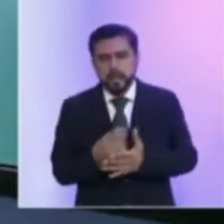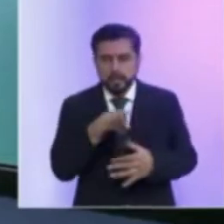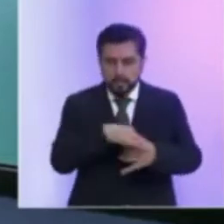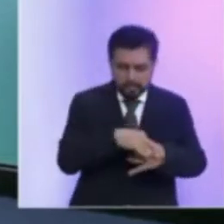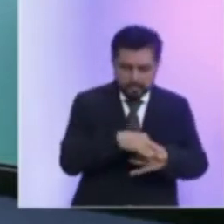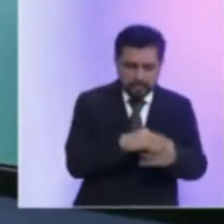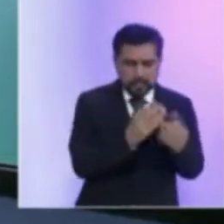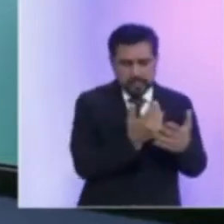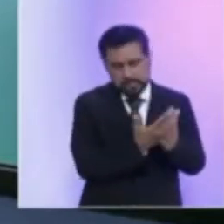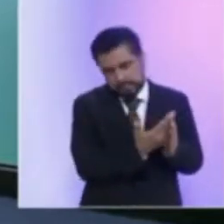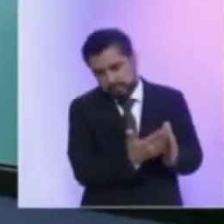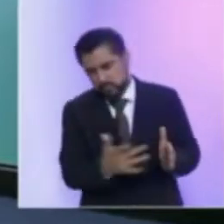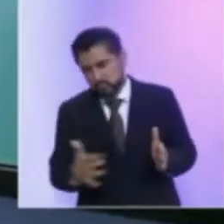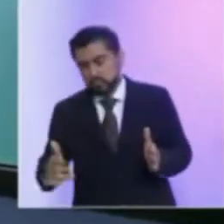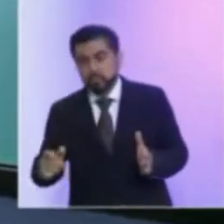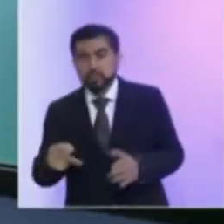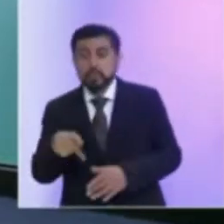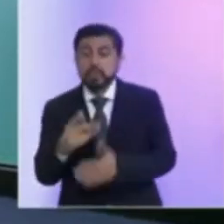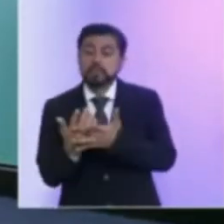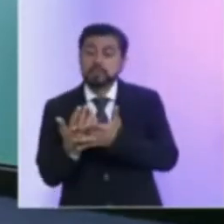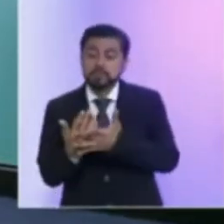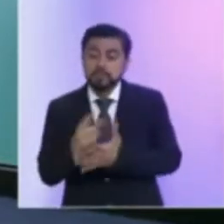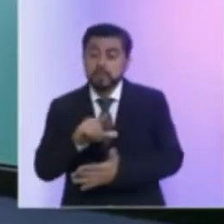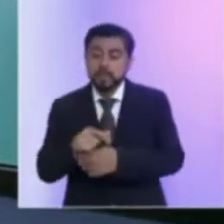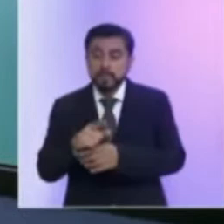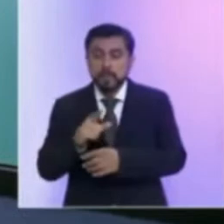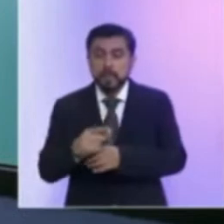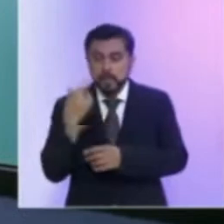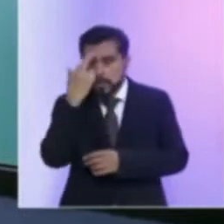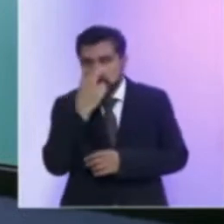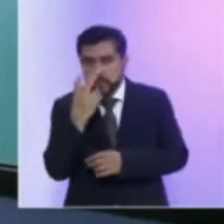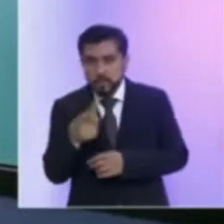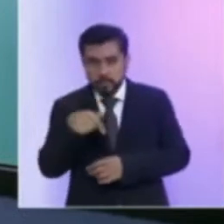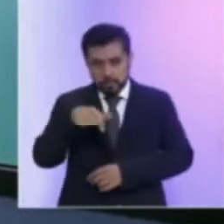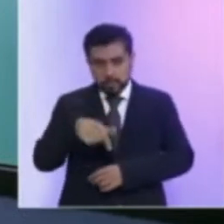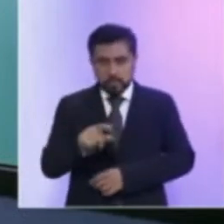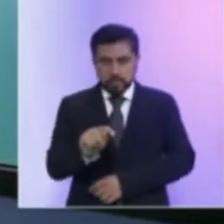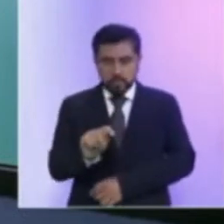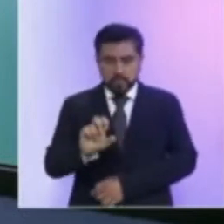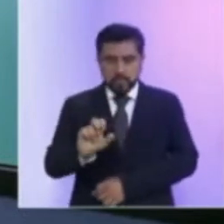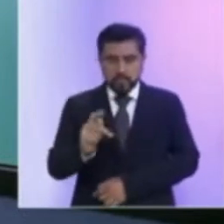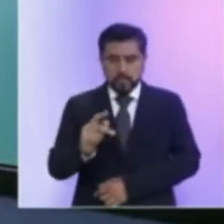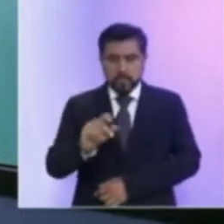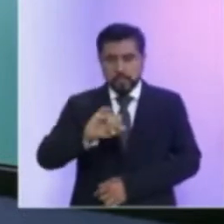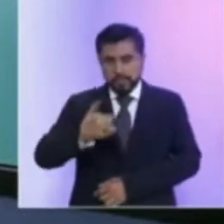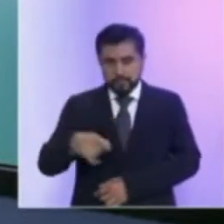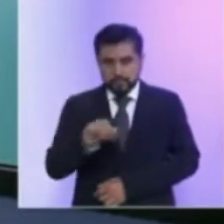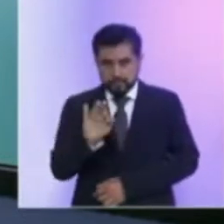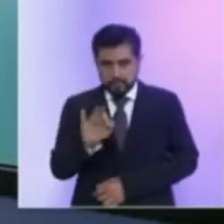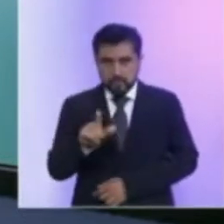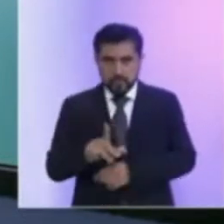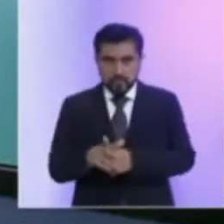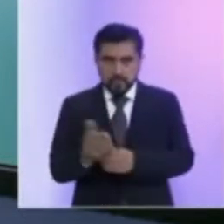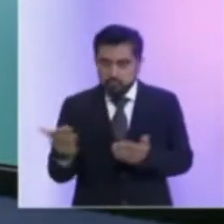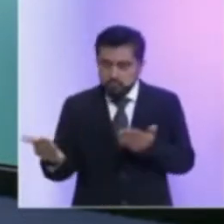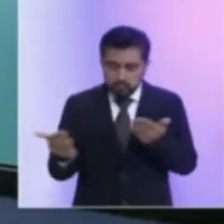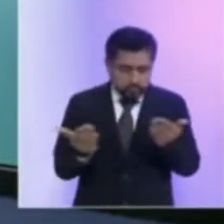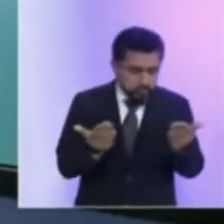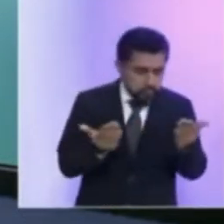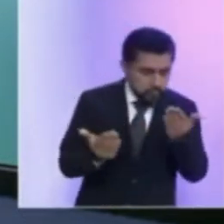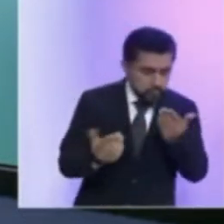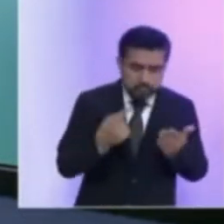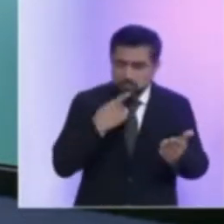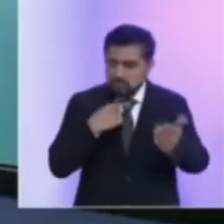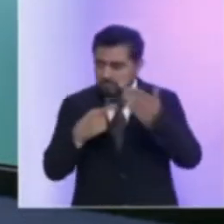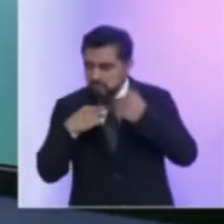las autoridades electorales, incluida este tribunal, hagan su trabajo de estudiar pues todas las inconformidades, impugnaciones